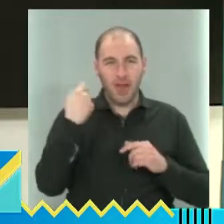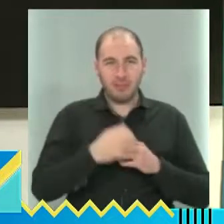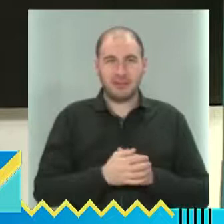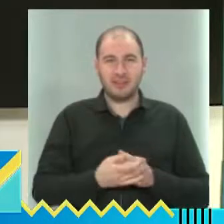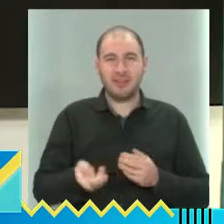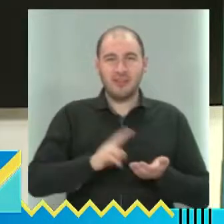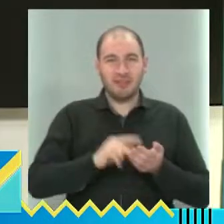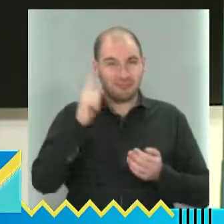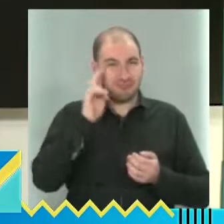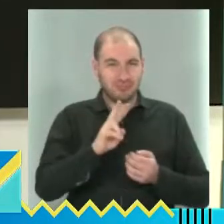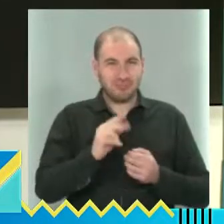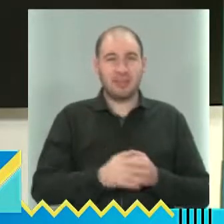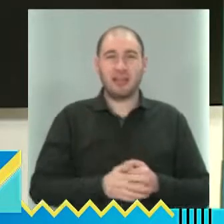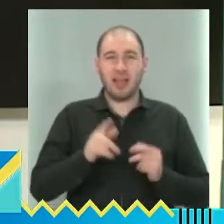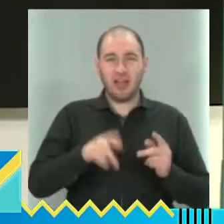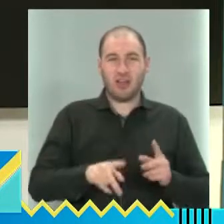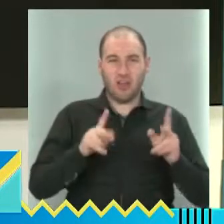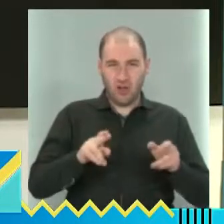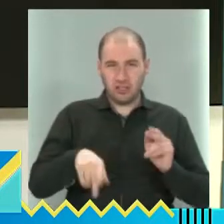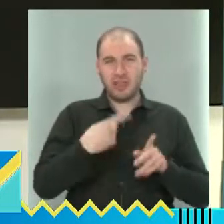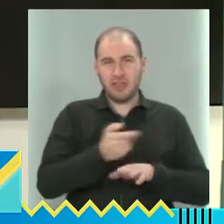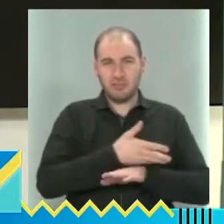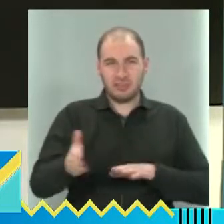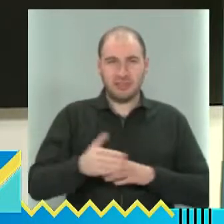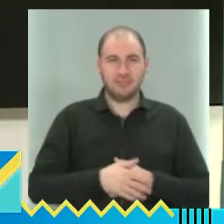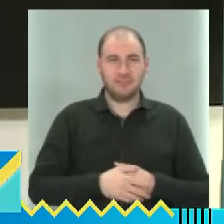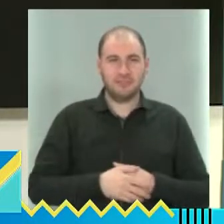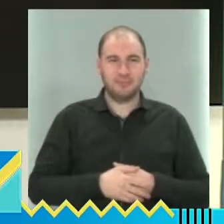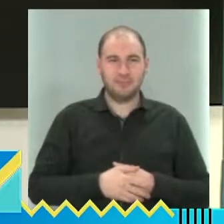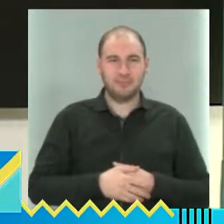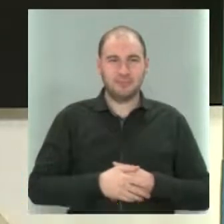quisieran recordar. Nos vamos a una pequeña pausa y enseguida continuamos con más.